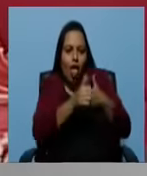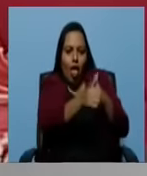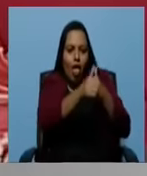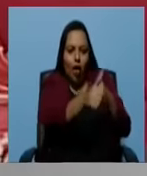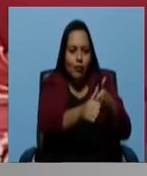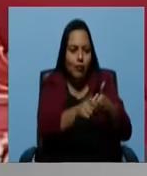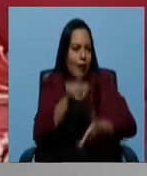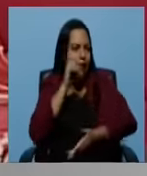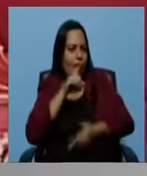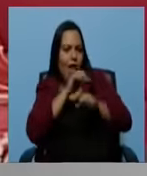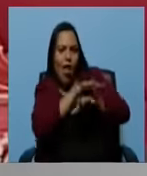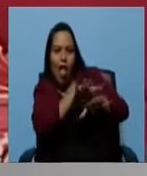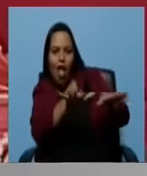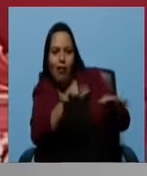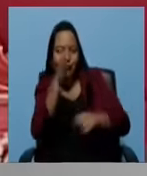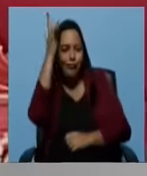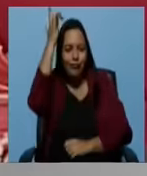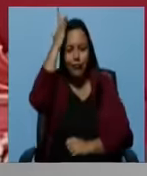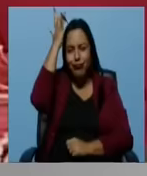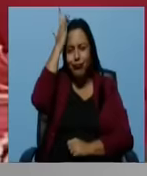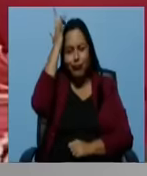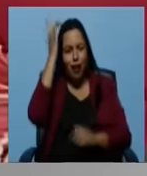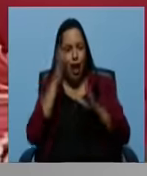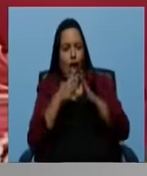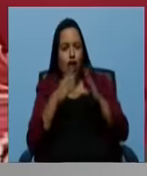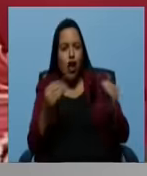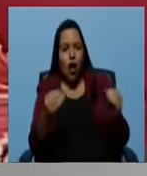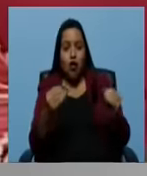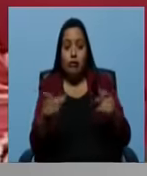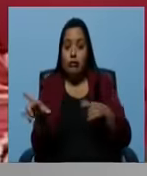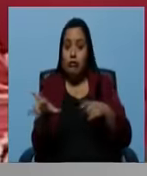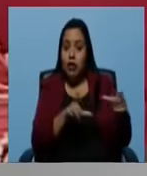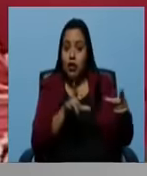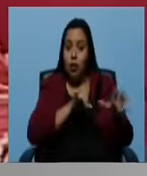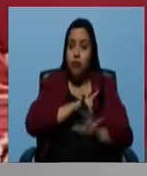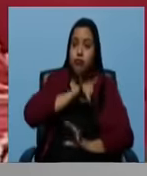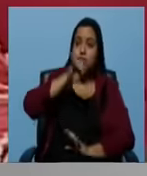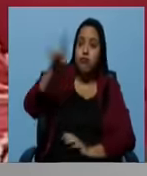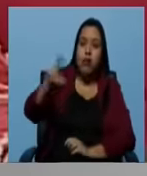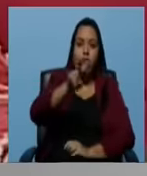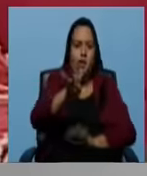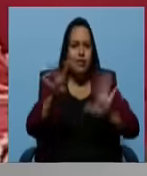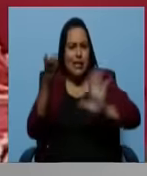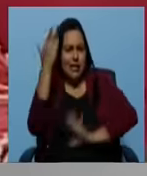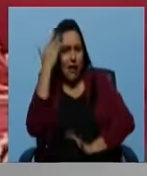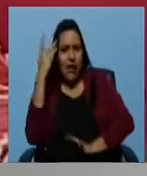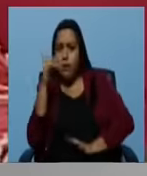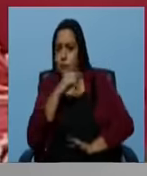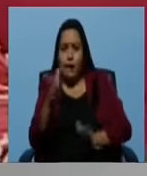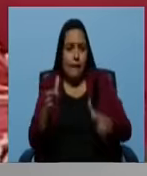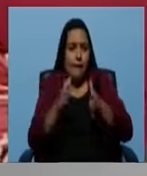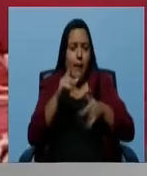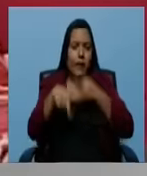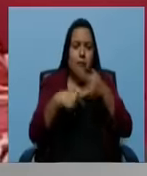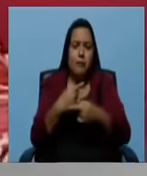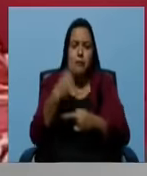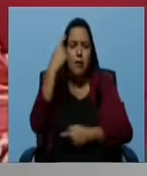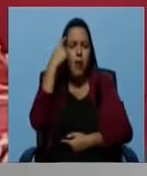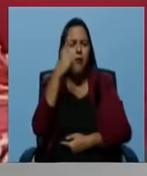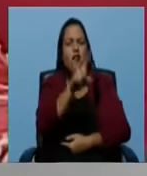engañó a su gente. Él preparó todo para irse desde el 29. Sabía que no iba a ganar y el 29 se metió en la embajada de los Países